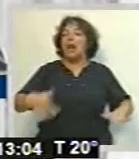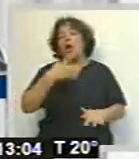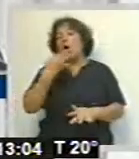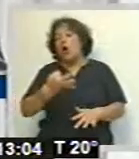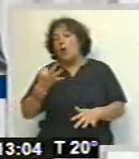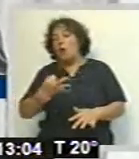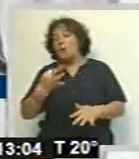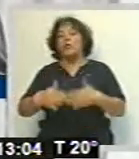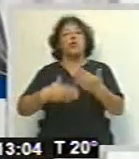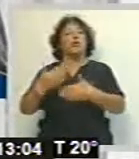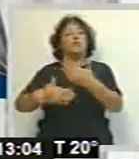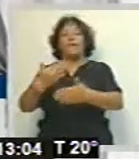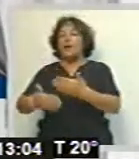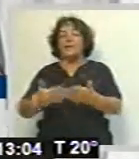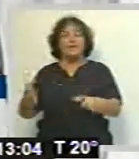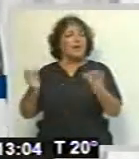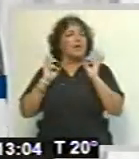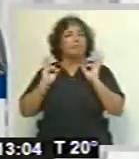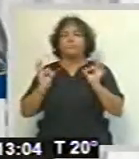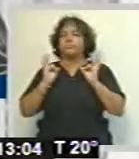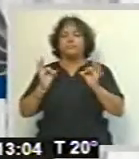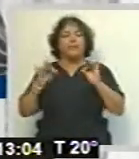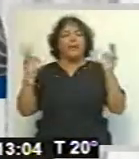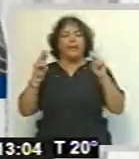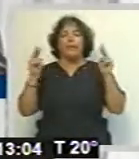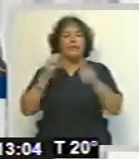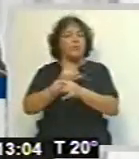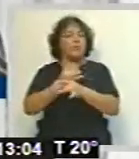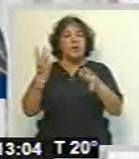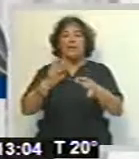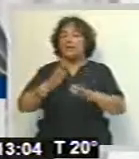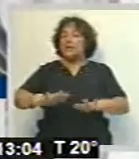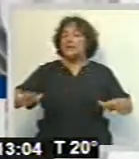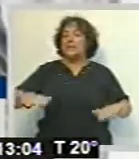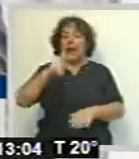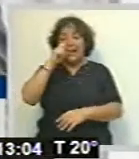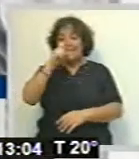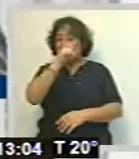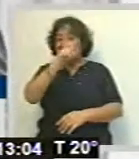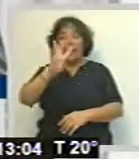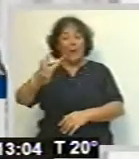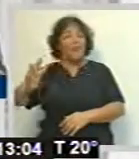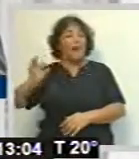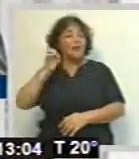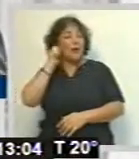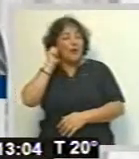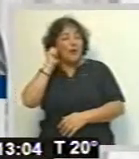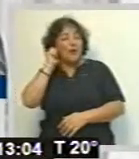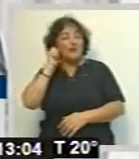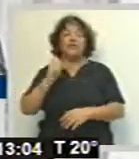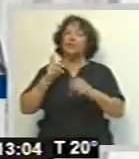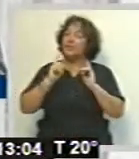los enormes avances que hemos tenido en materia de educación inicial en sala de cuatro. Tenemos que universalizar sala de